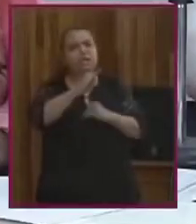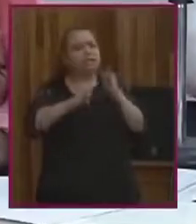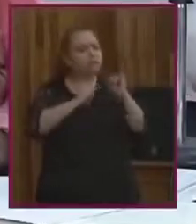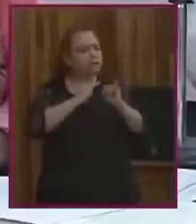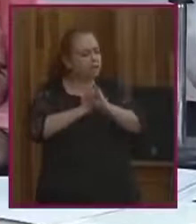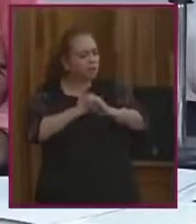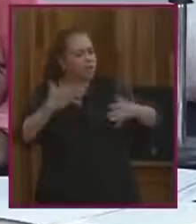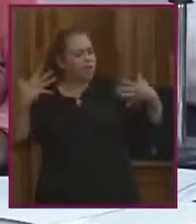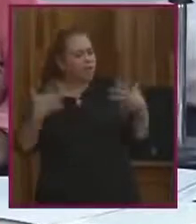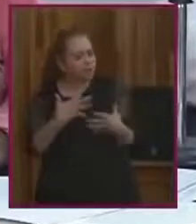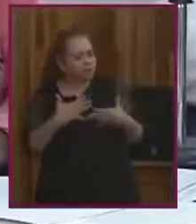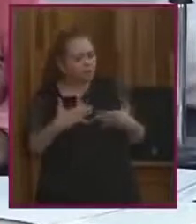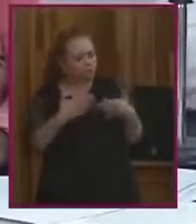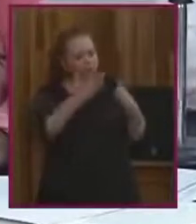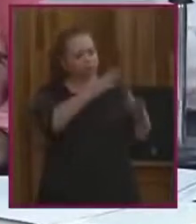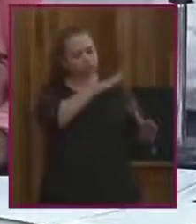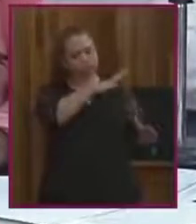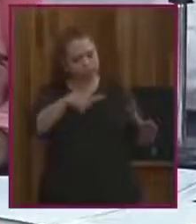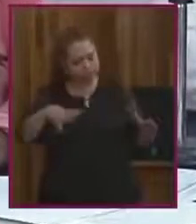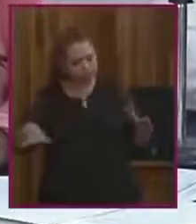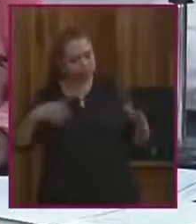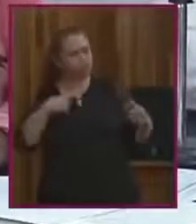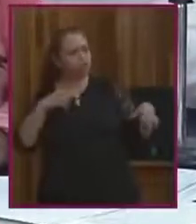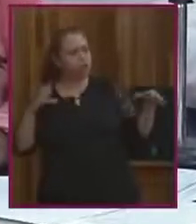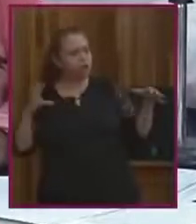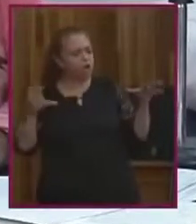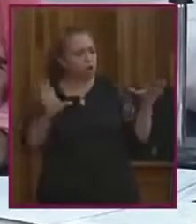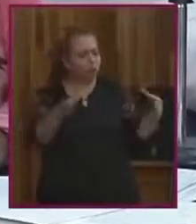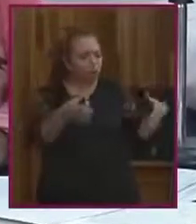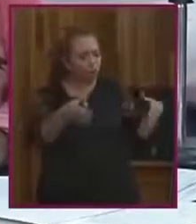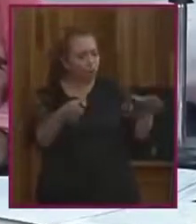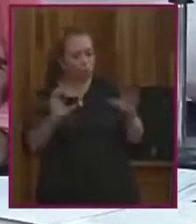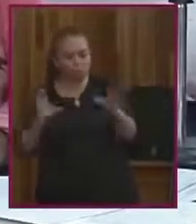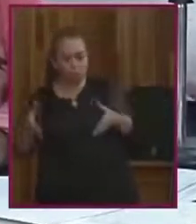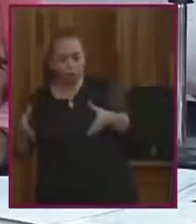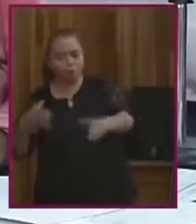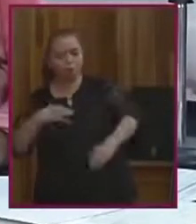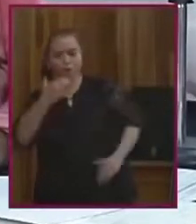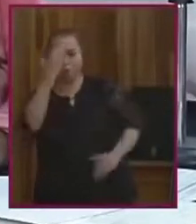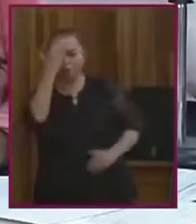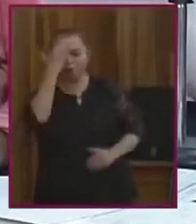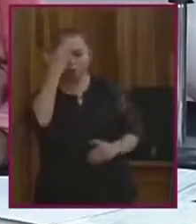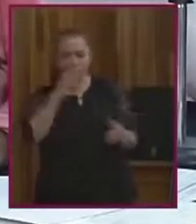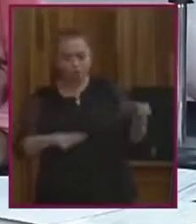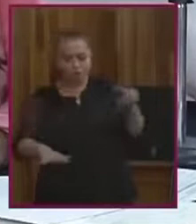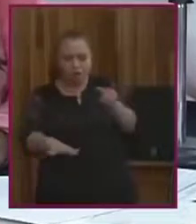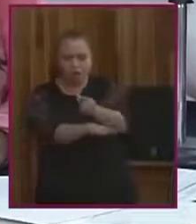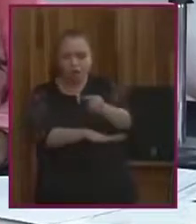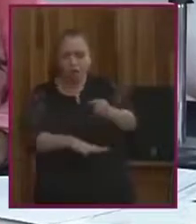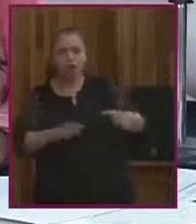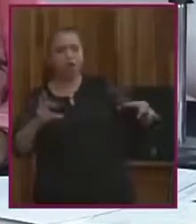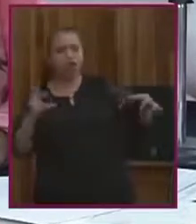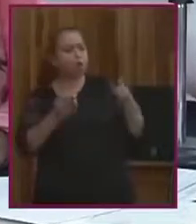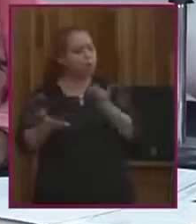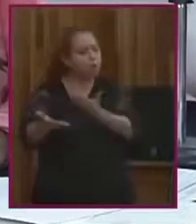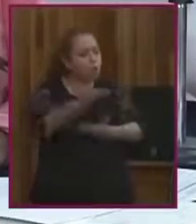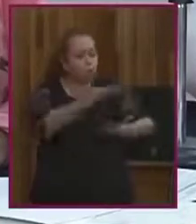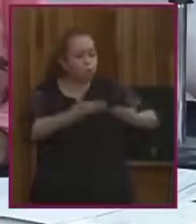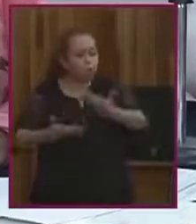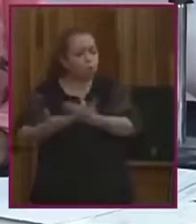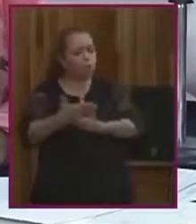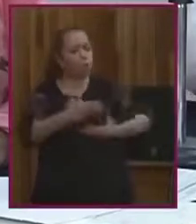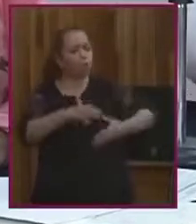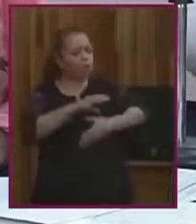generar desde la educación básica comunidades de conocimiento basadas en la cooperación solidaria y el desarrollo de